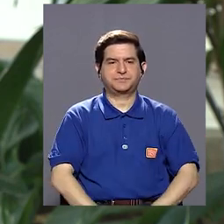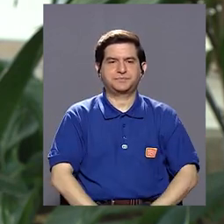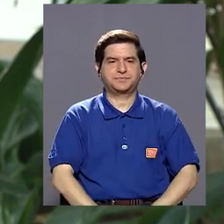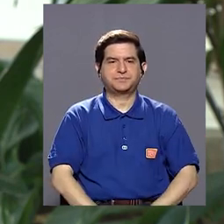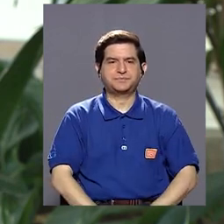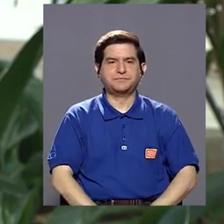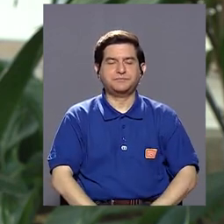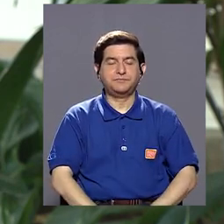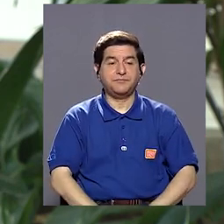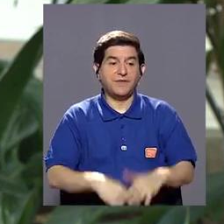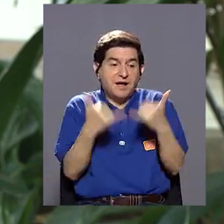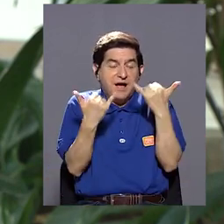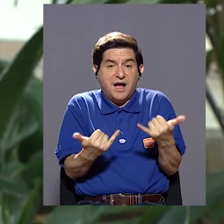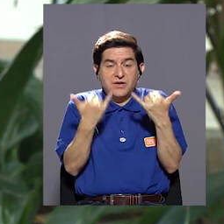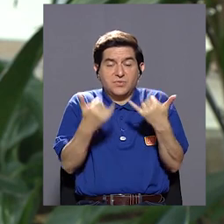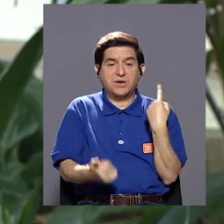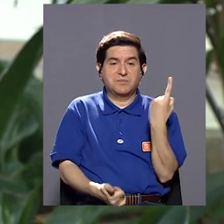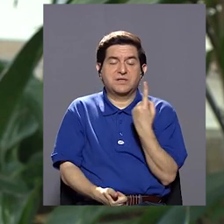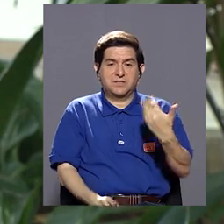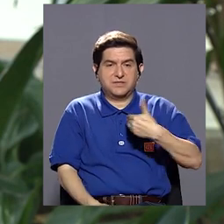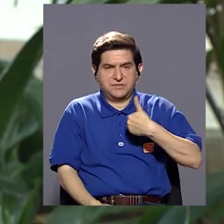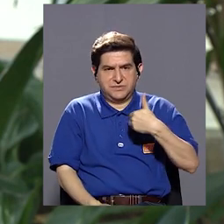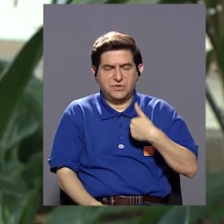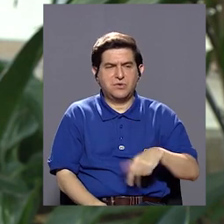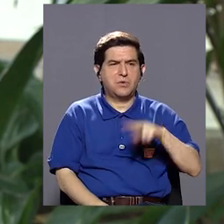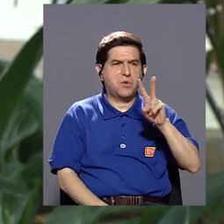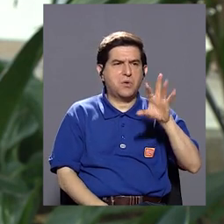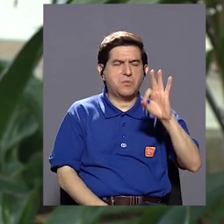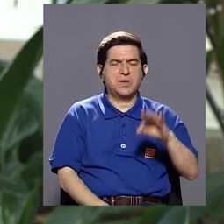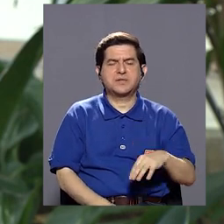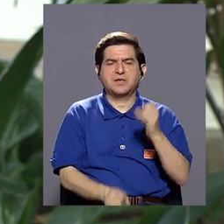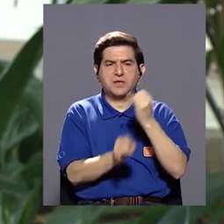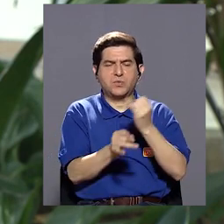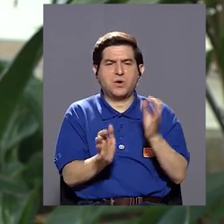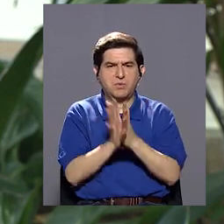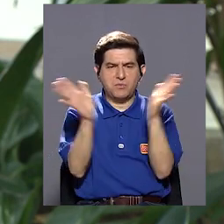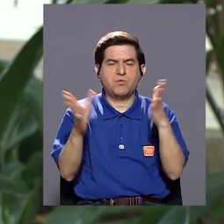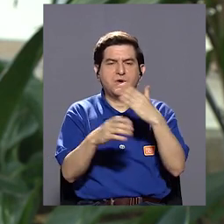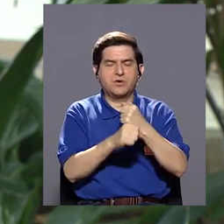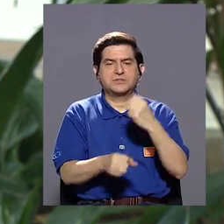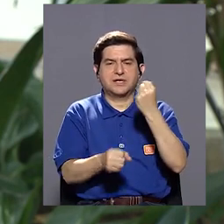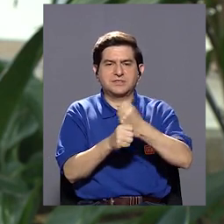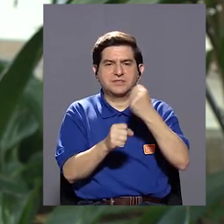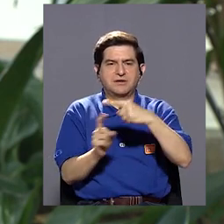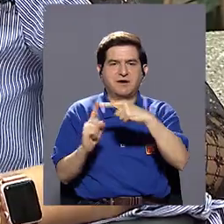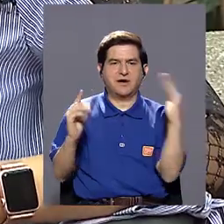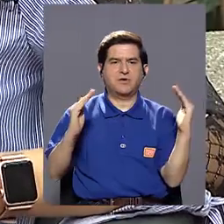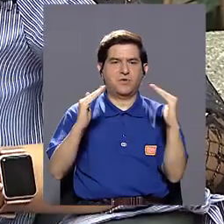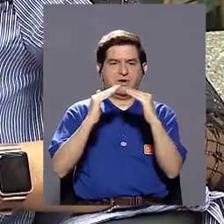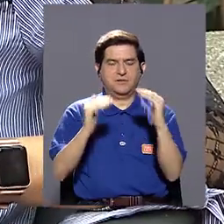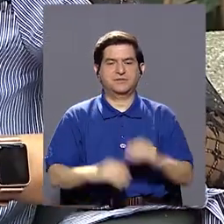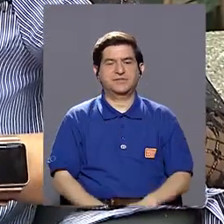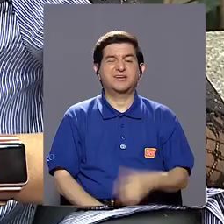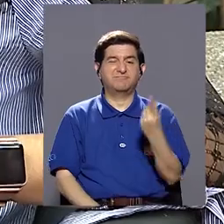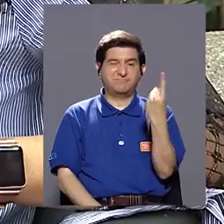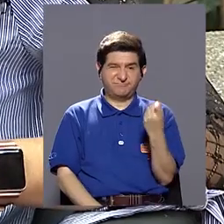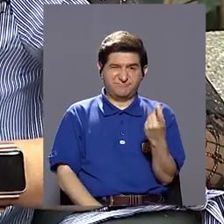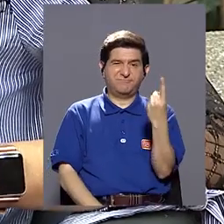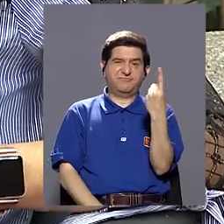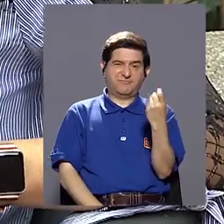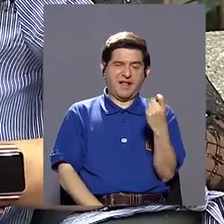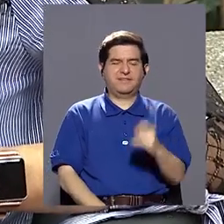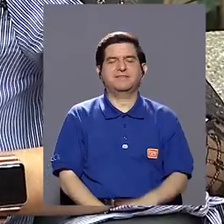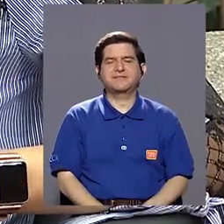estuviese haciendo teletrabajo. De momento, solo tenemos cerca de 29 instituciones públicas haciendo teletrabajo. Sí, aún falta. Aún